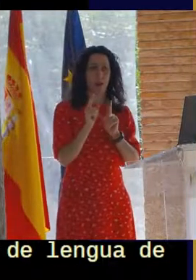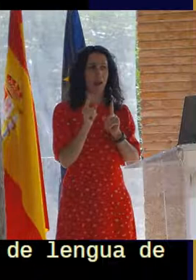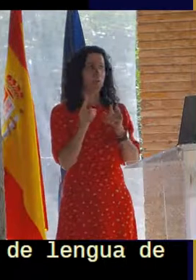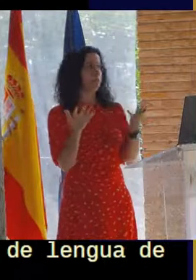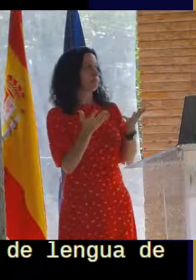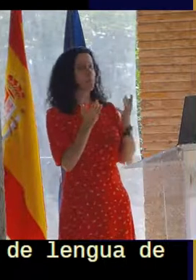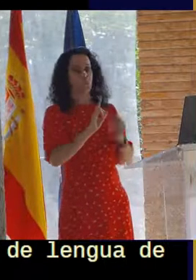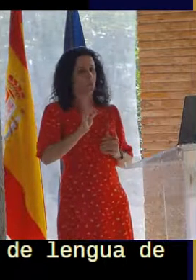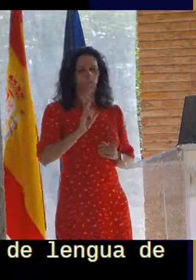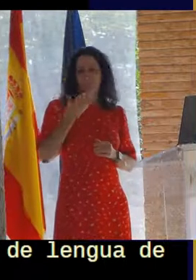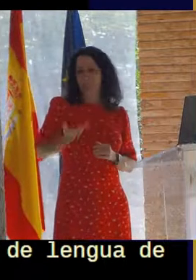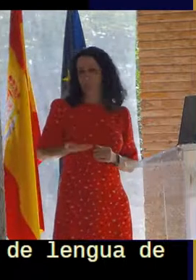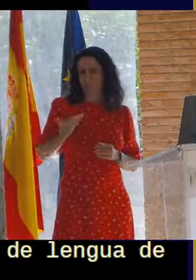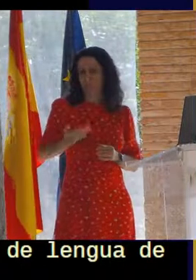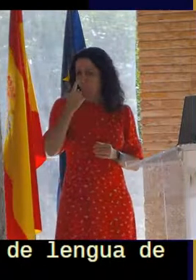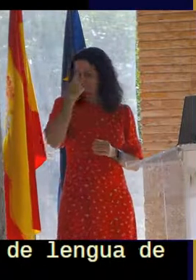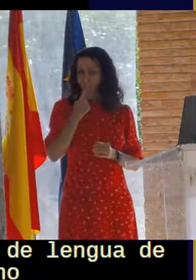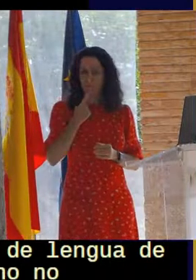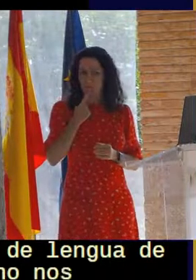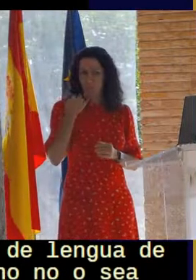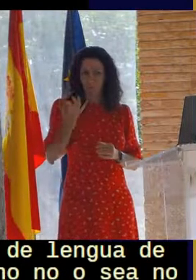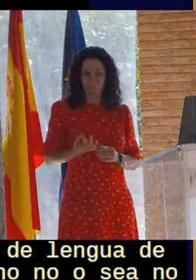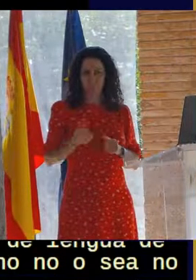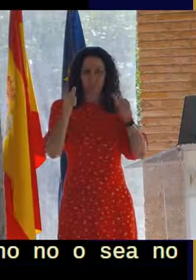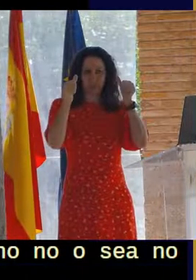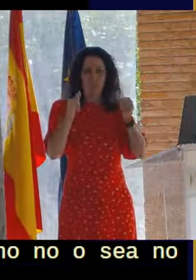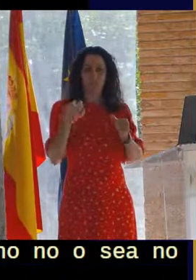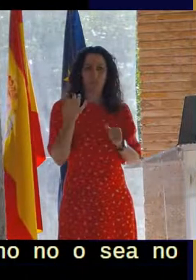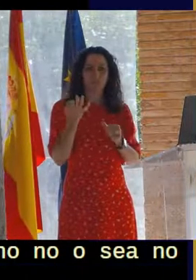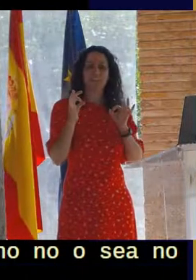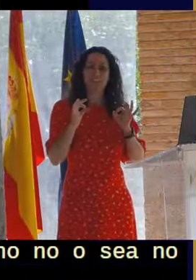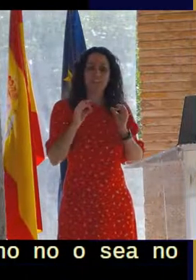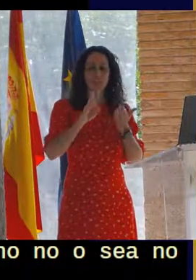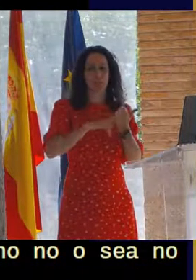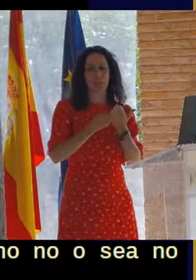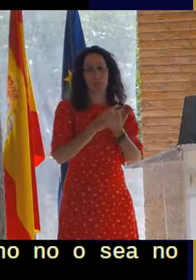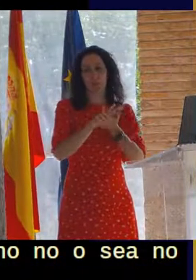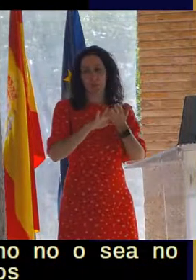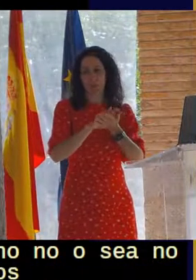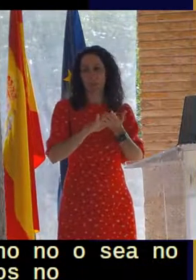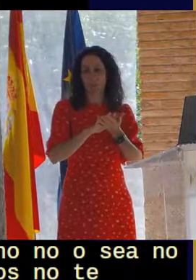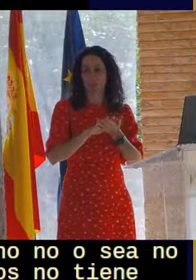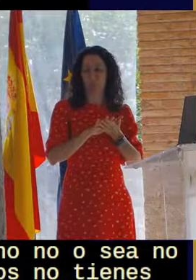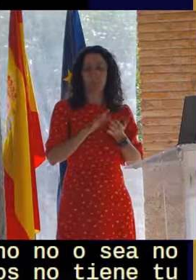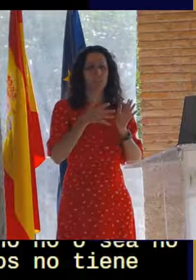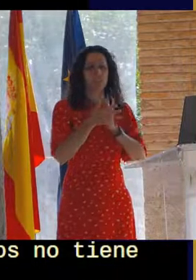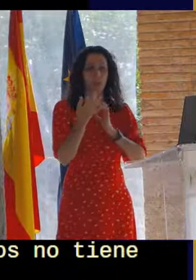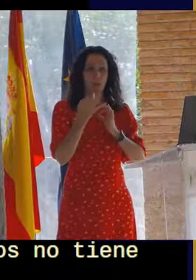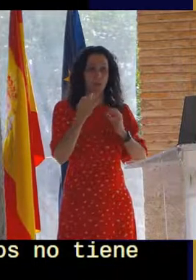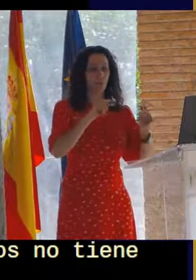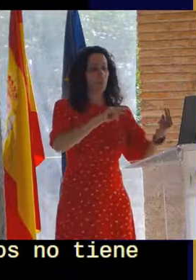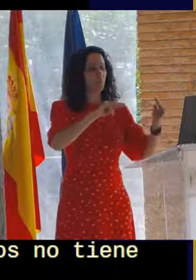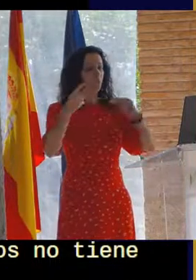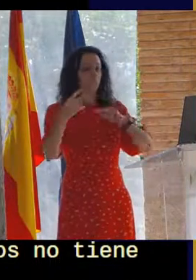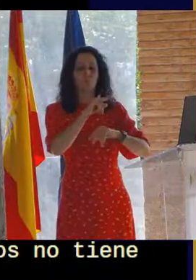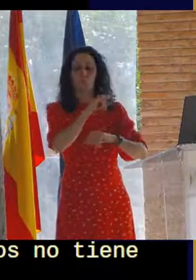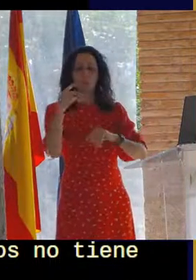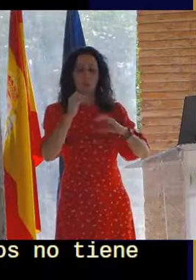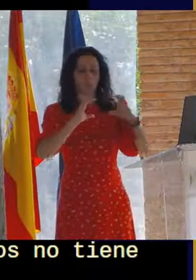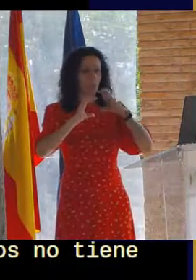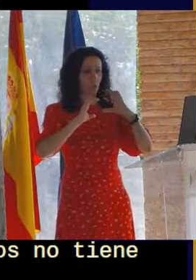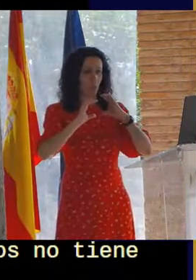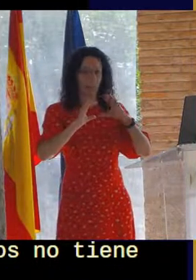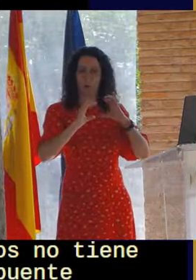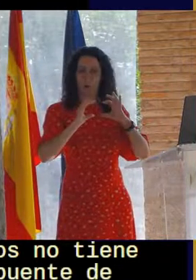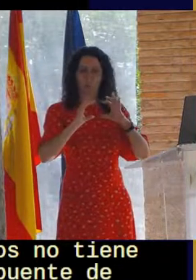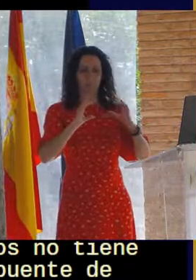e igual que no no O sea no no es una persona que se ponga ahí a mover las manos no tiene titulación en inter lengua de signos